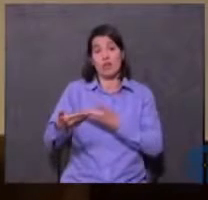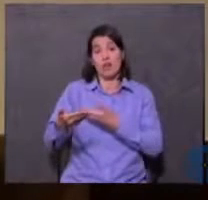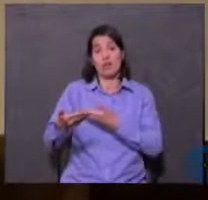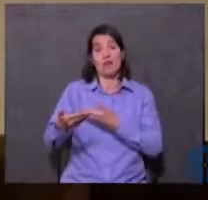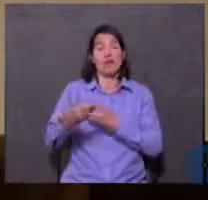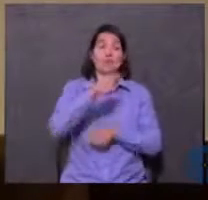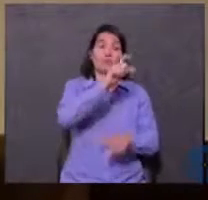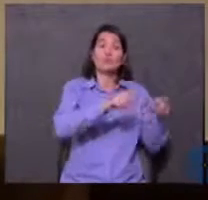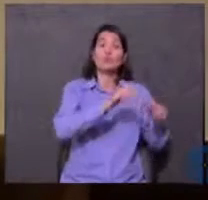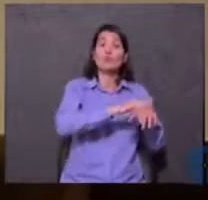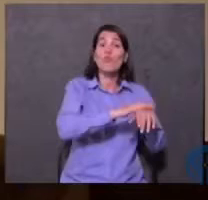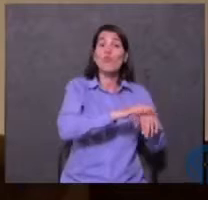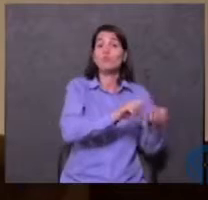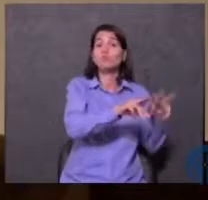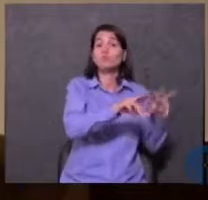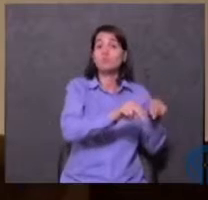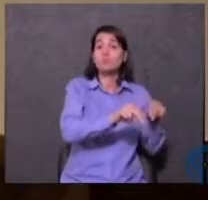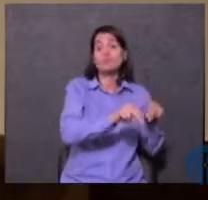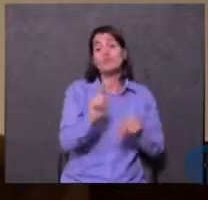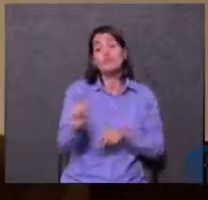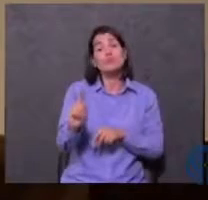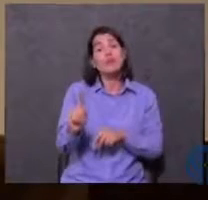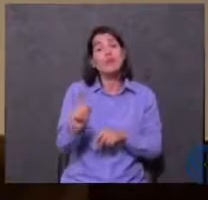eles e rezar o terço.